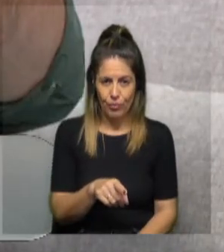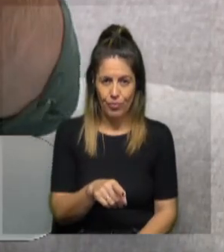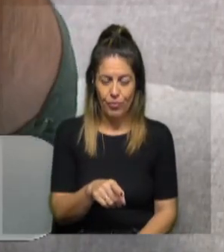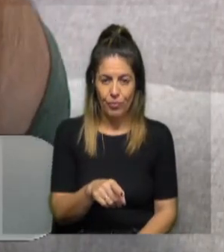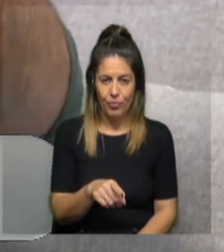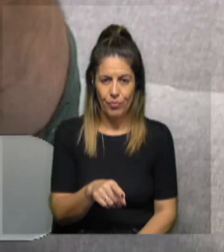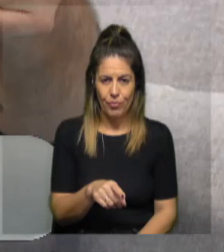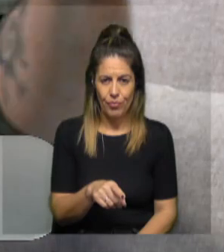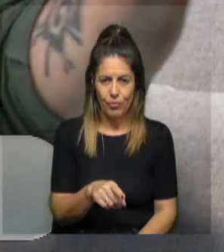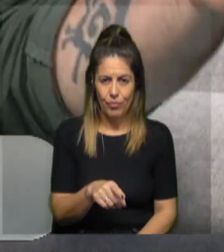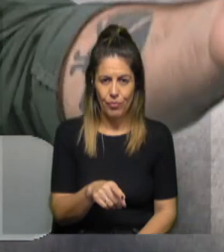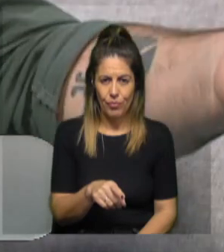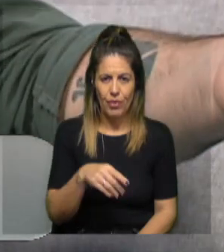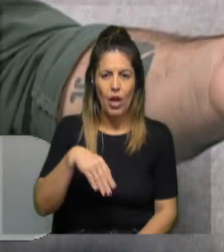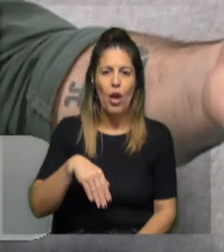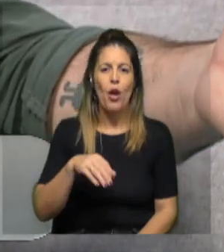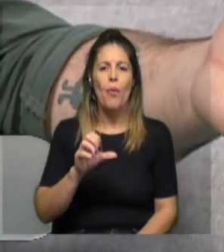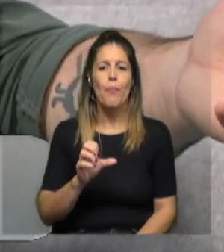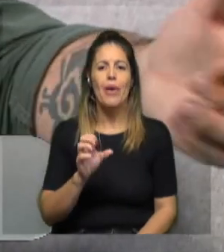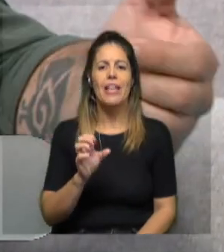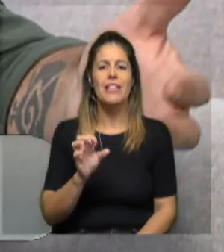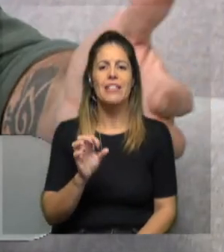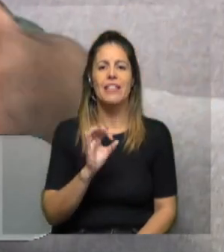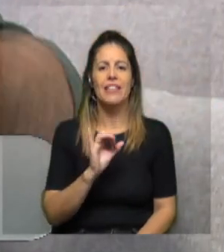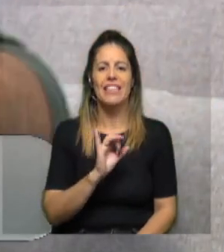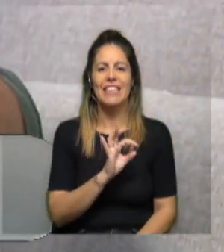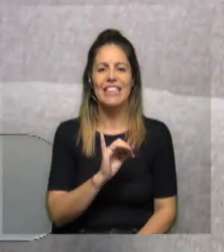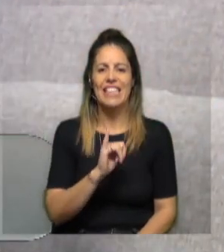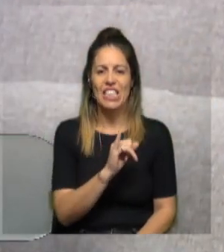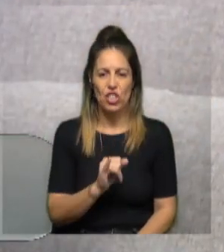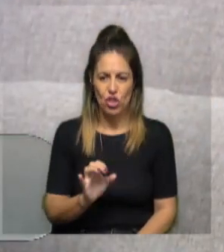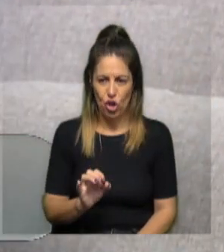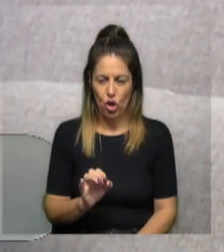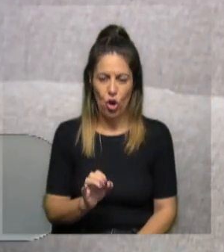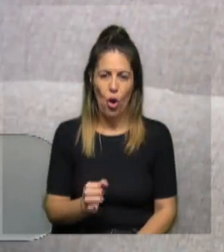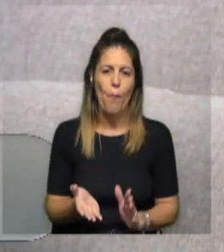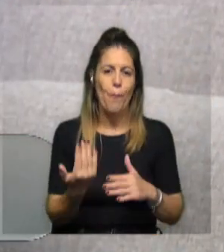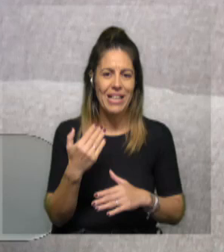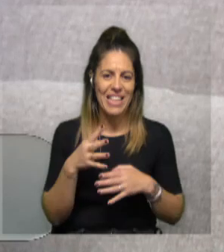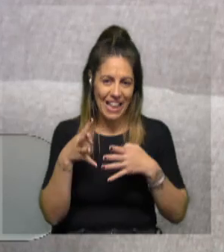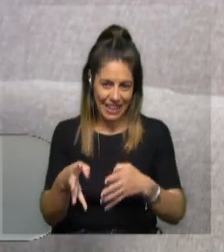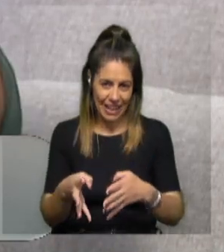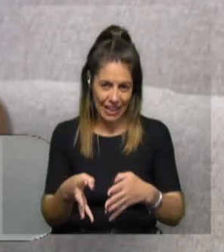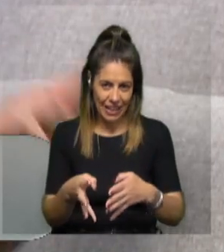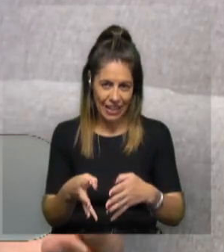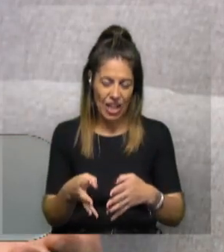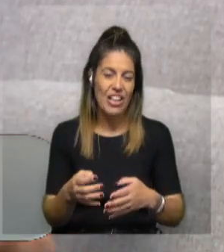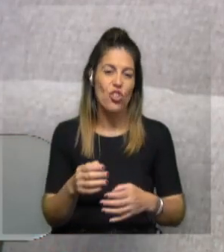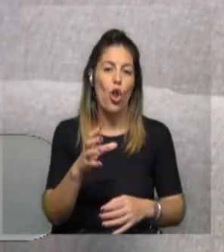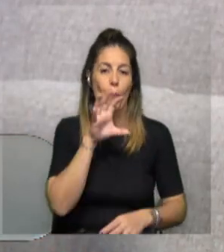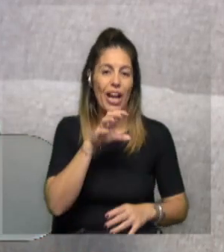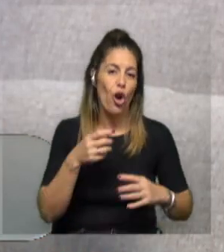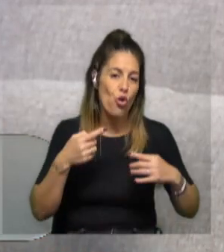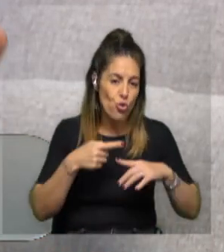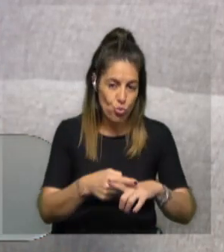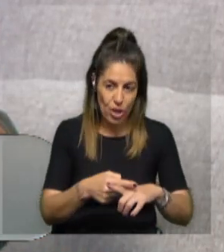Antes que nada, los mestizos son los que más tienen injerencia en los ataques, porque además hay más mestizos, ¿no? O sea, perros cruza y demás.